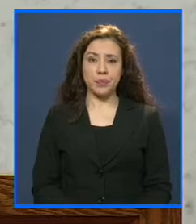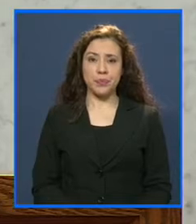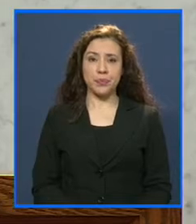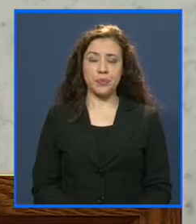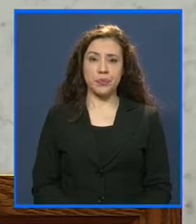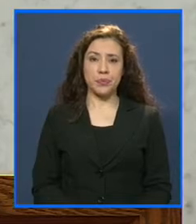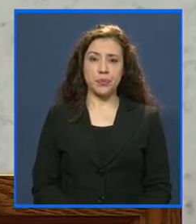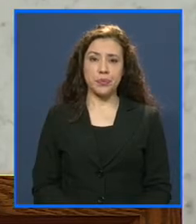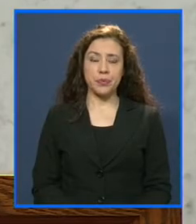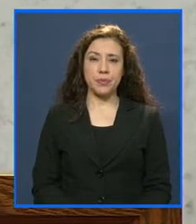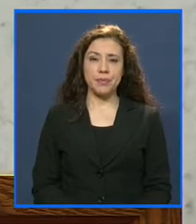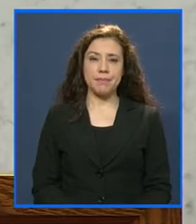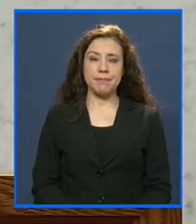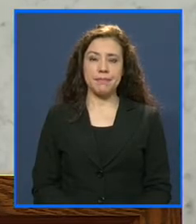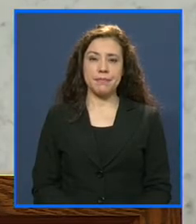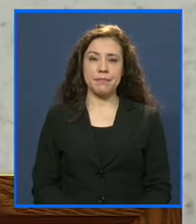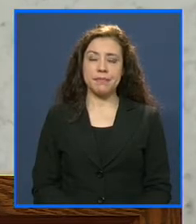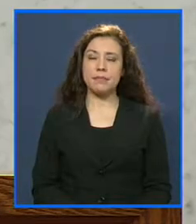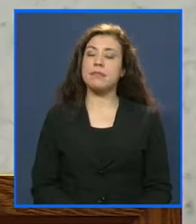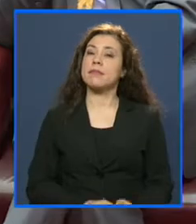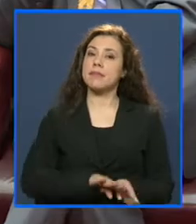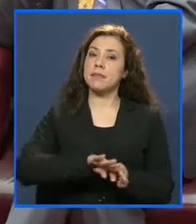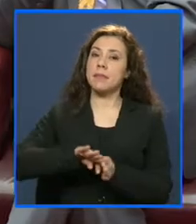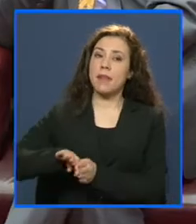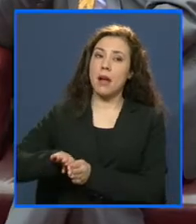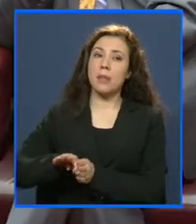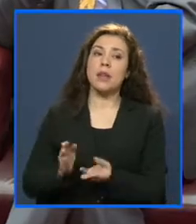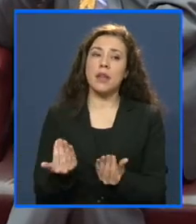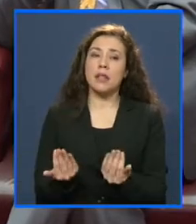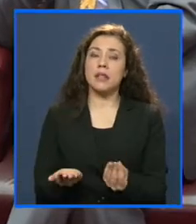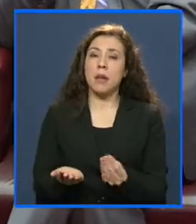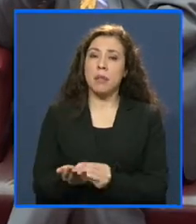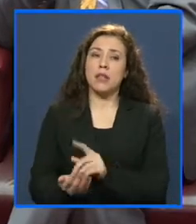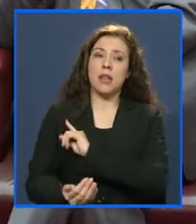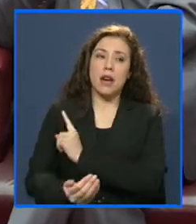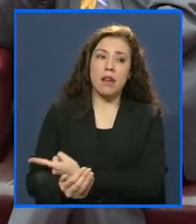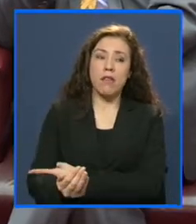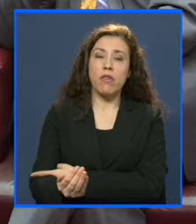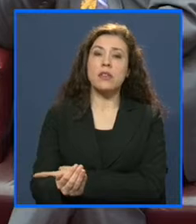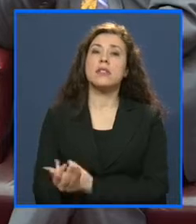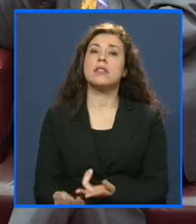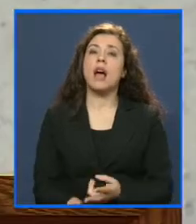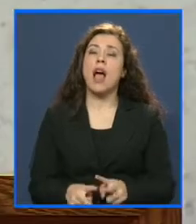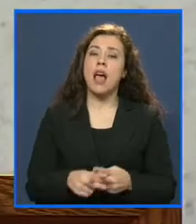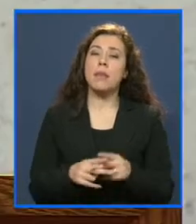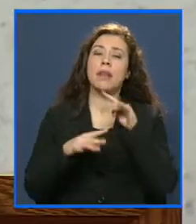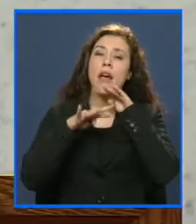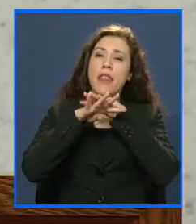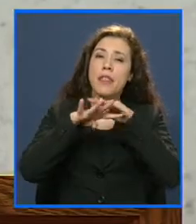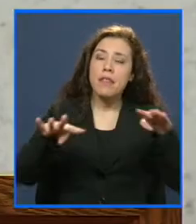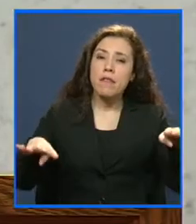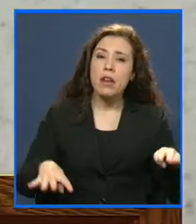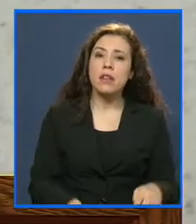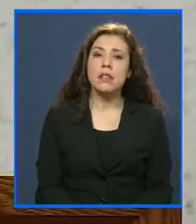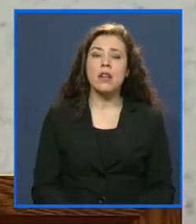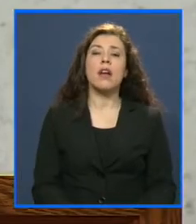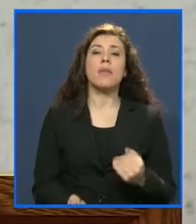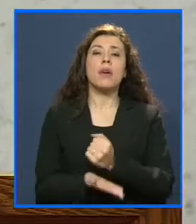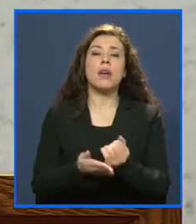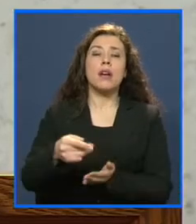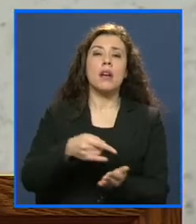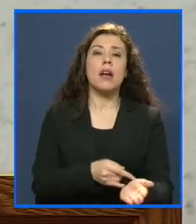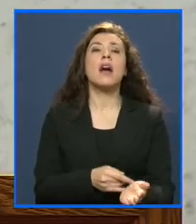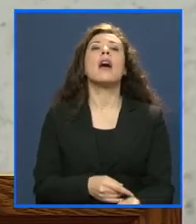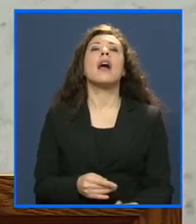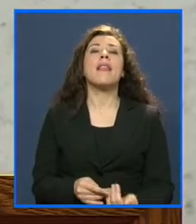por lo pronto y al margen de reforzar y crear herramientas de divulgación como será el despacho de una aplicación de